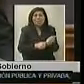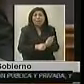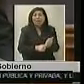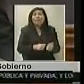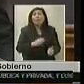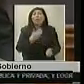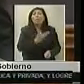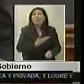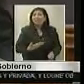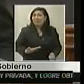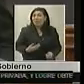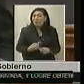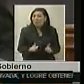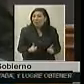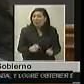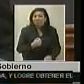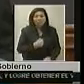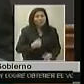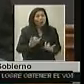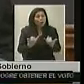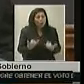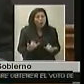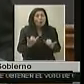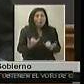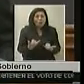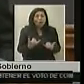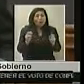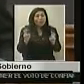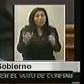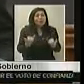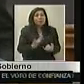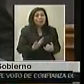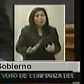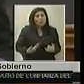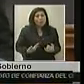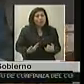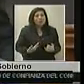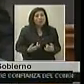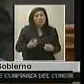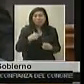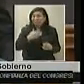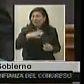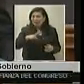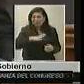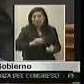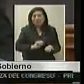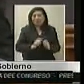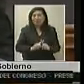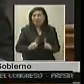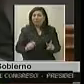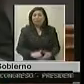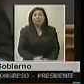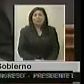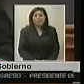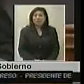Alexis Humala. Y lamentablemente, presidente, a partir de ahora el título de este gobierno será: la deshonestidad hace la diferencia. Y le